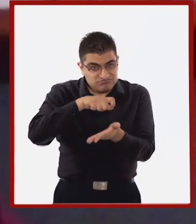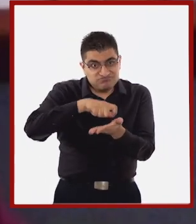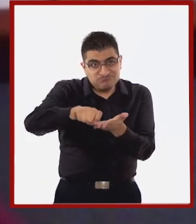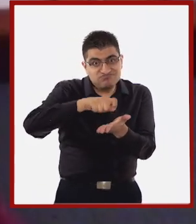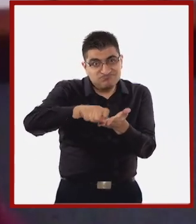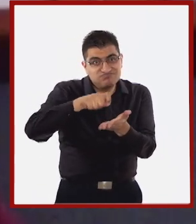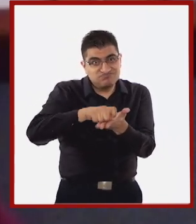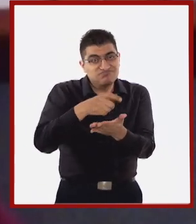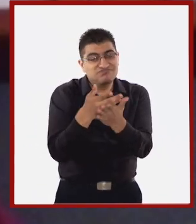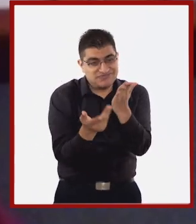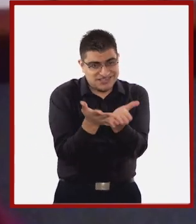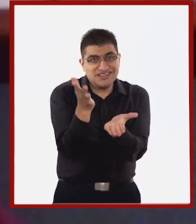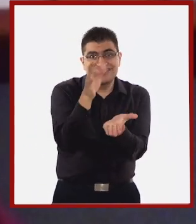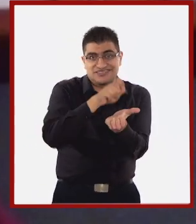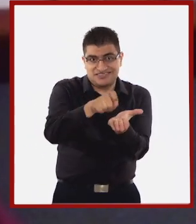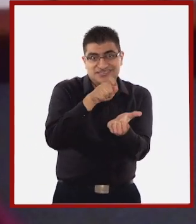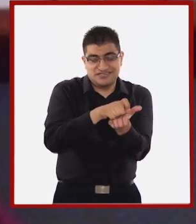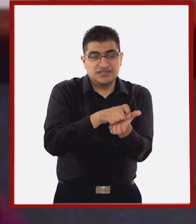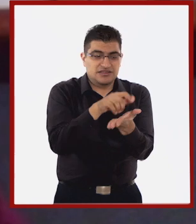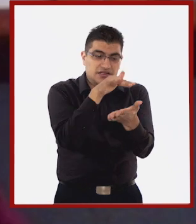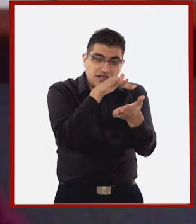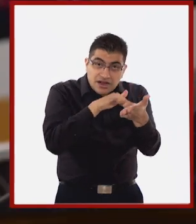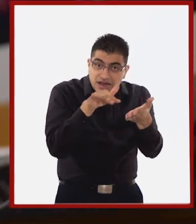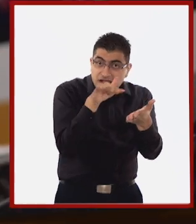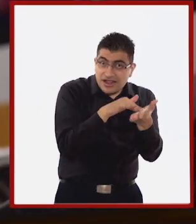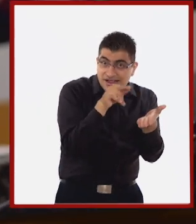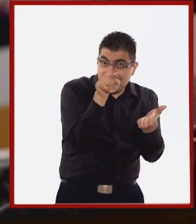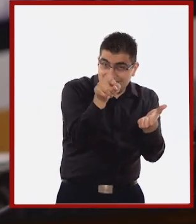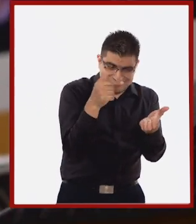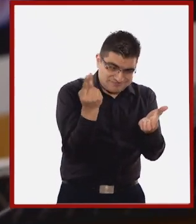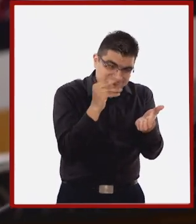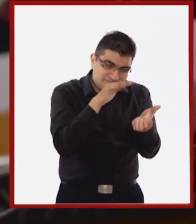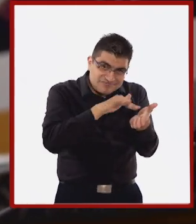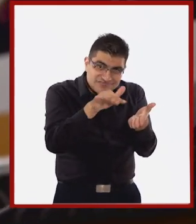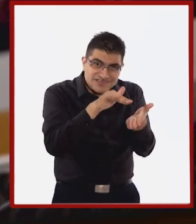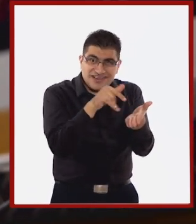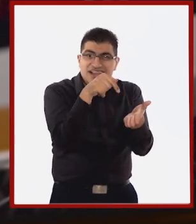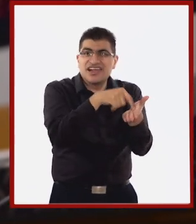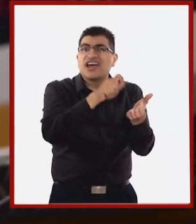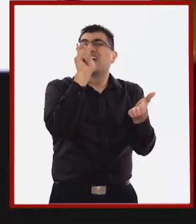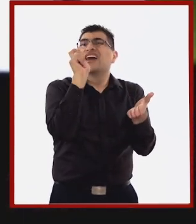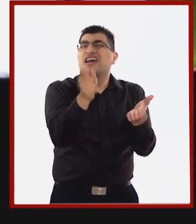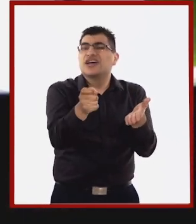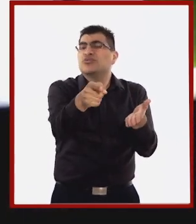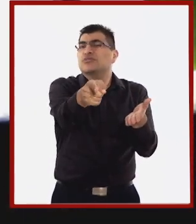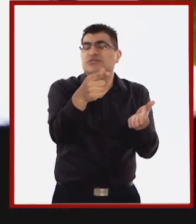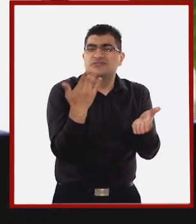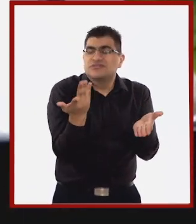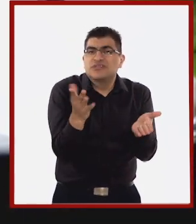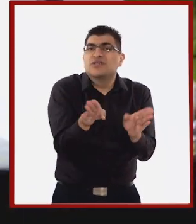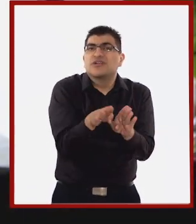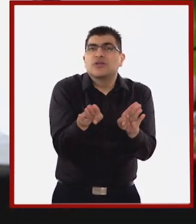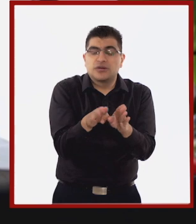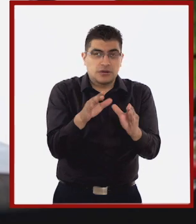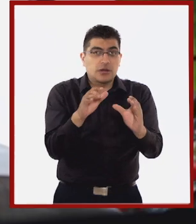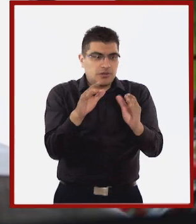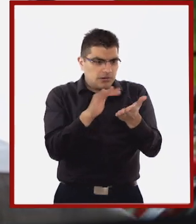Porque finalmente la lectura no es otra cosa que una manera